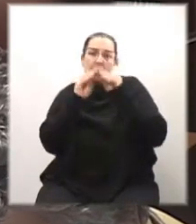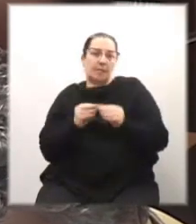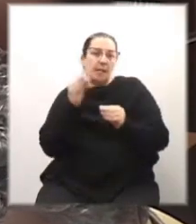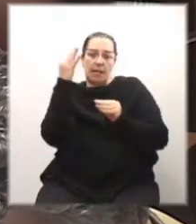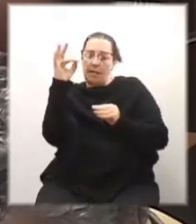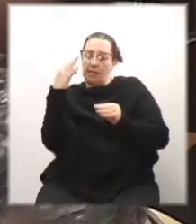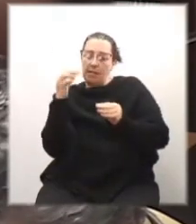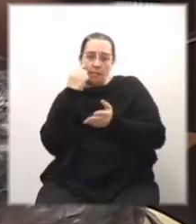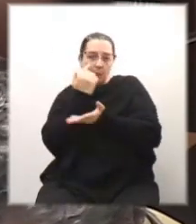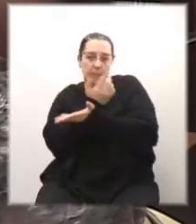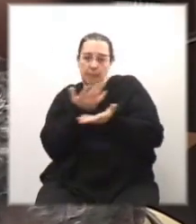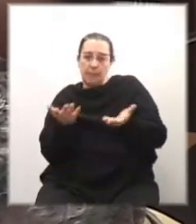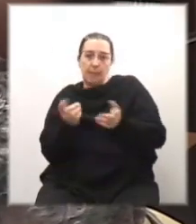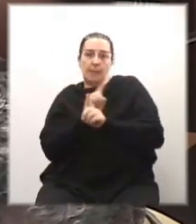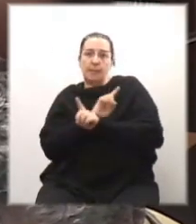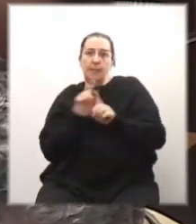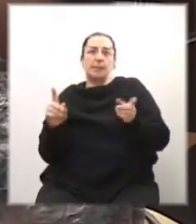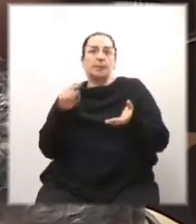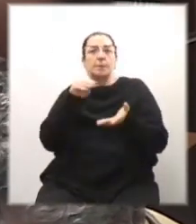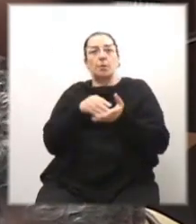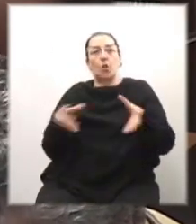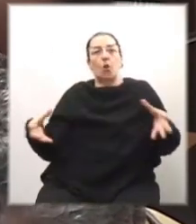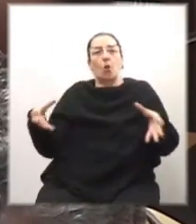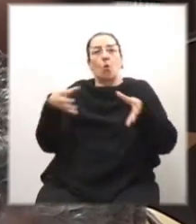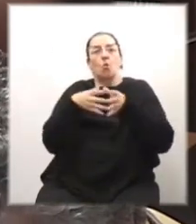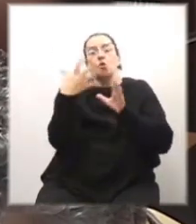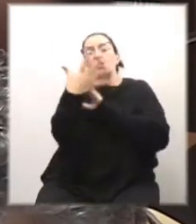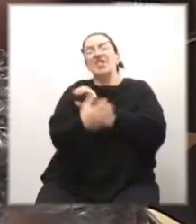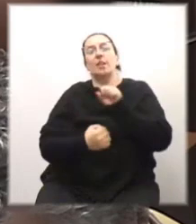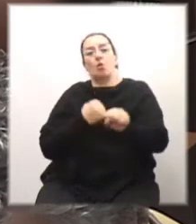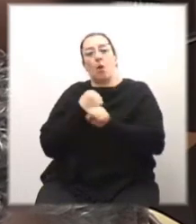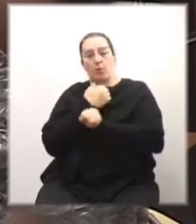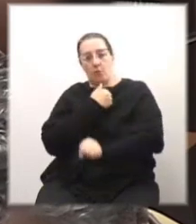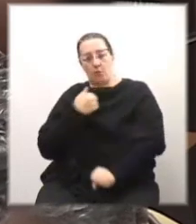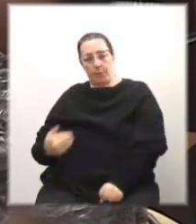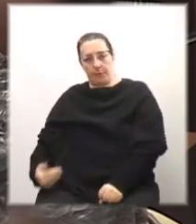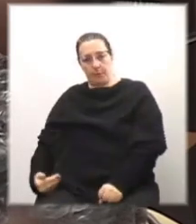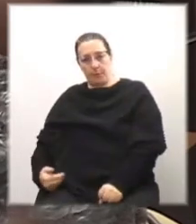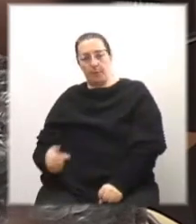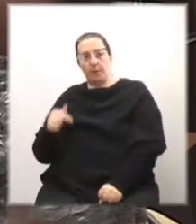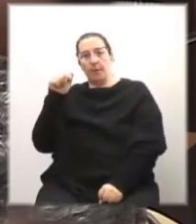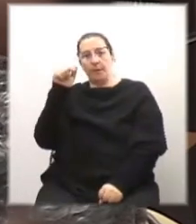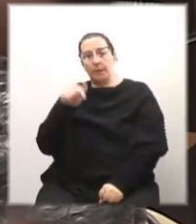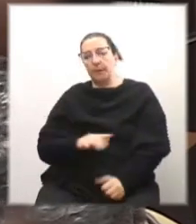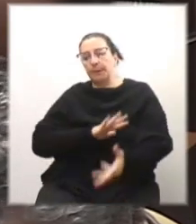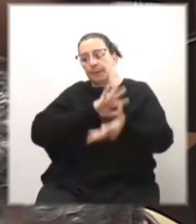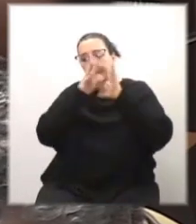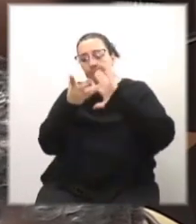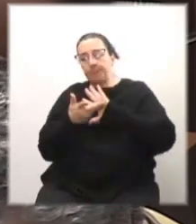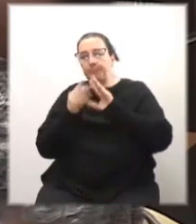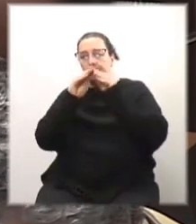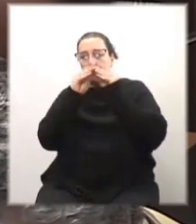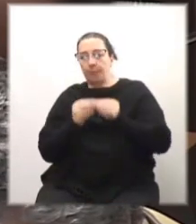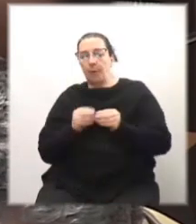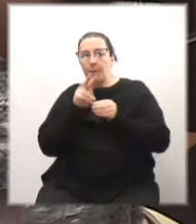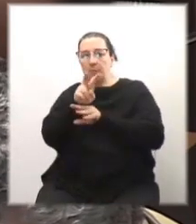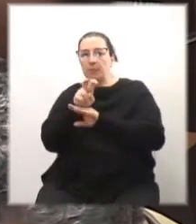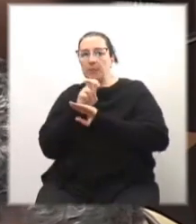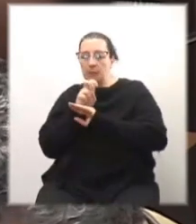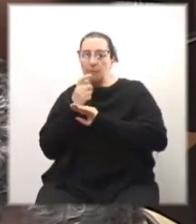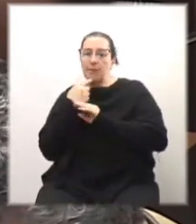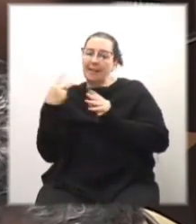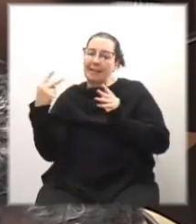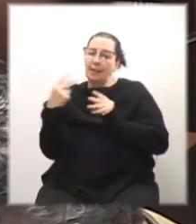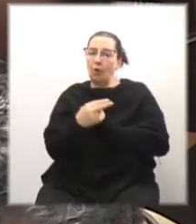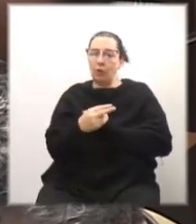sin enmarcarla en el conjunto de los 5 años de gobierno. La estrategia presupuestal y fiscal del gobierno fue